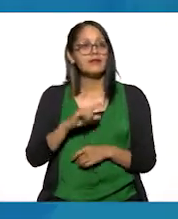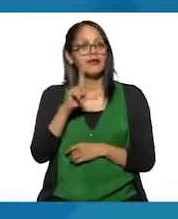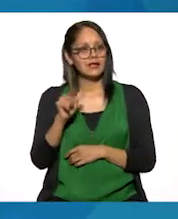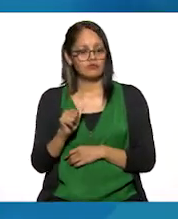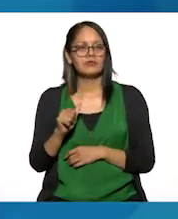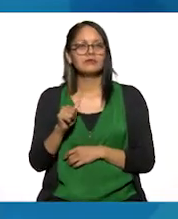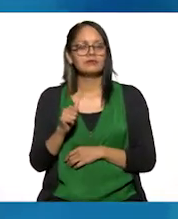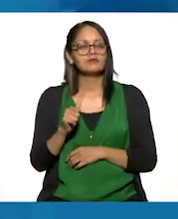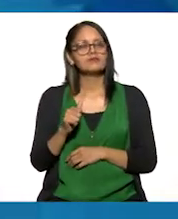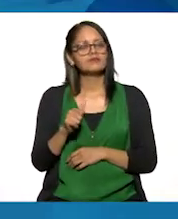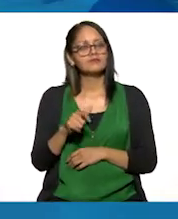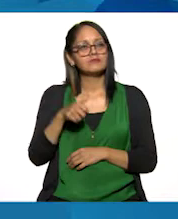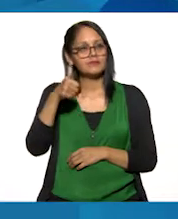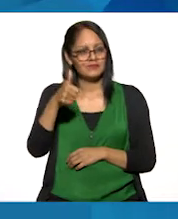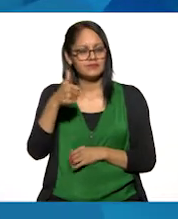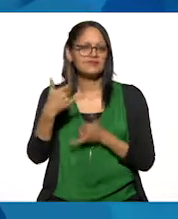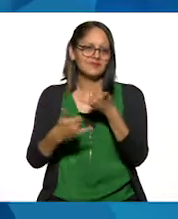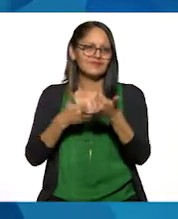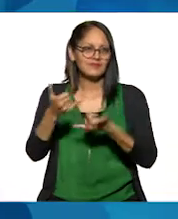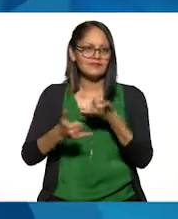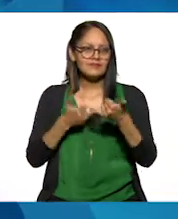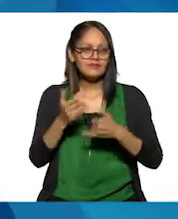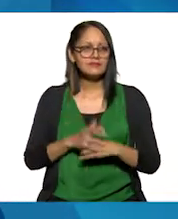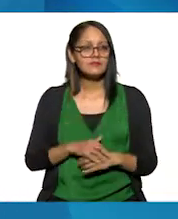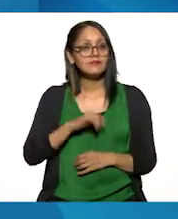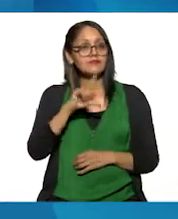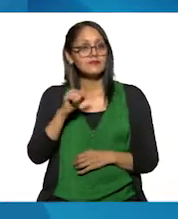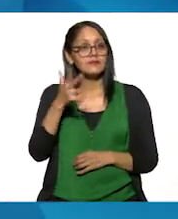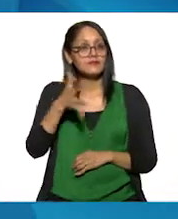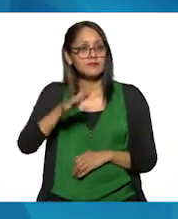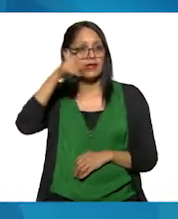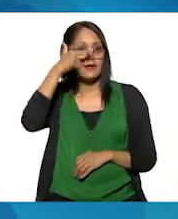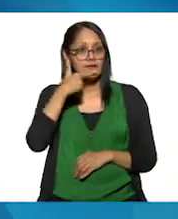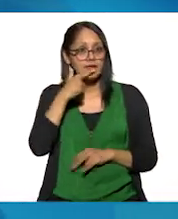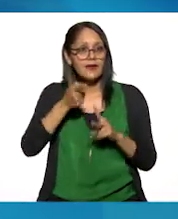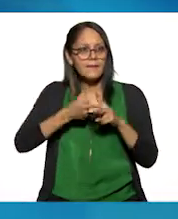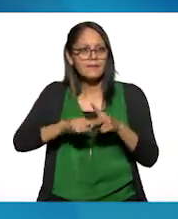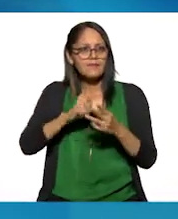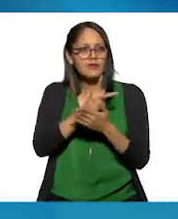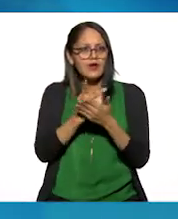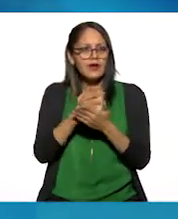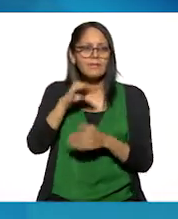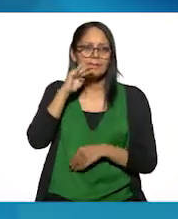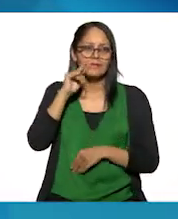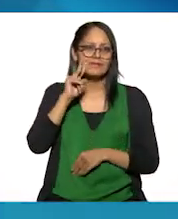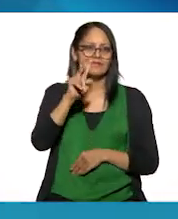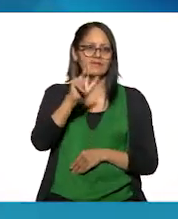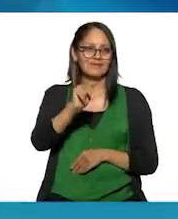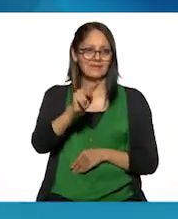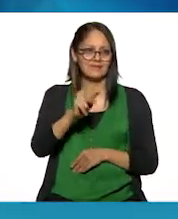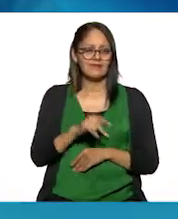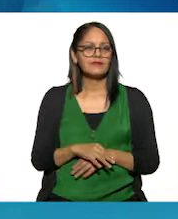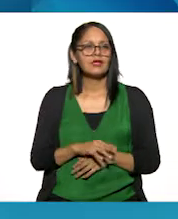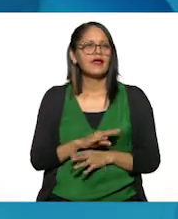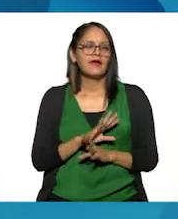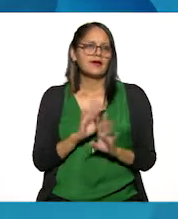6 nos ponemos a jugar. A las 10 empieza el programa favorito de mi mamá. Y